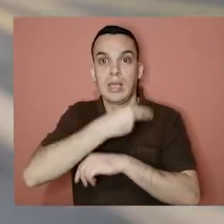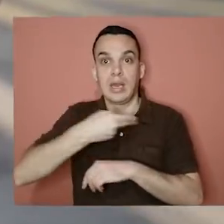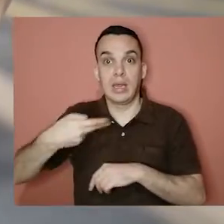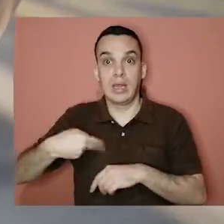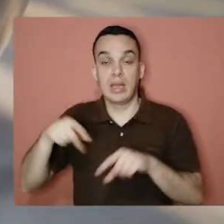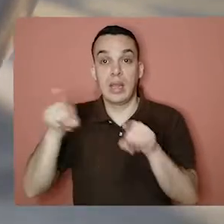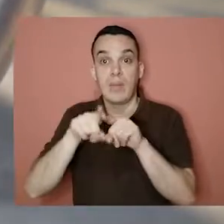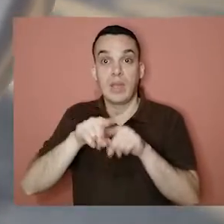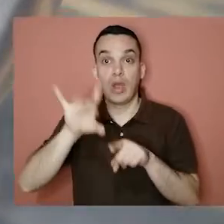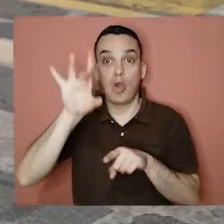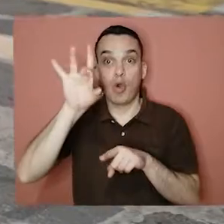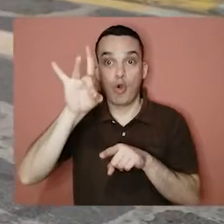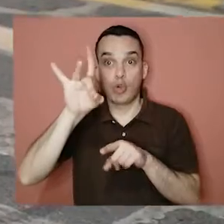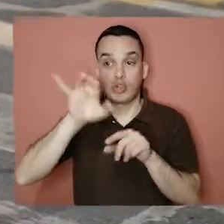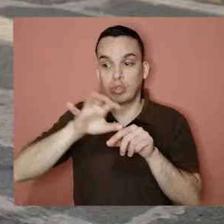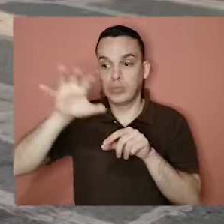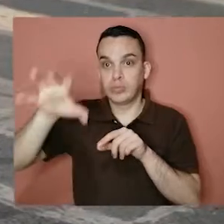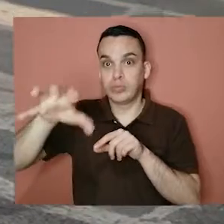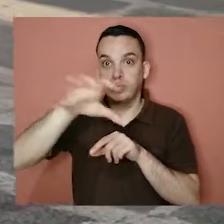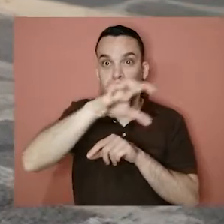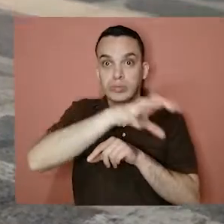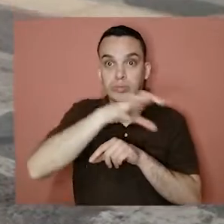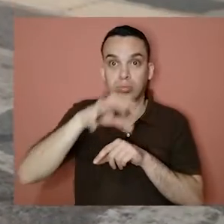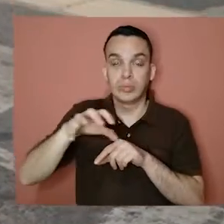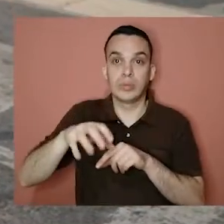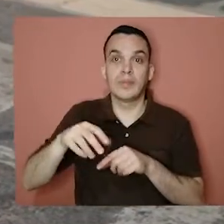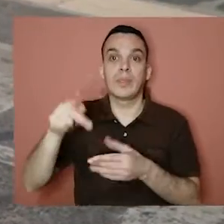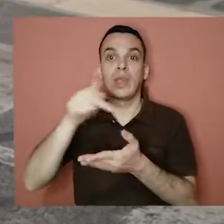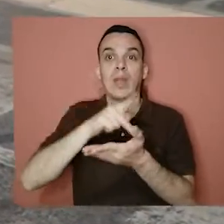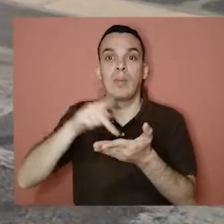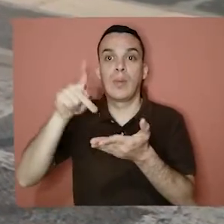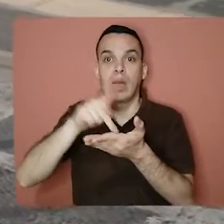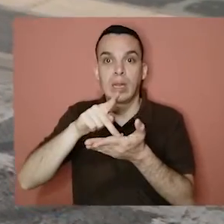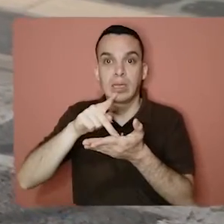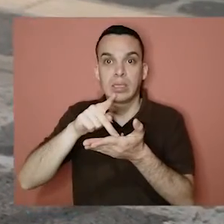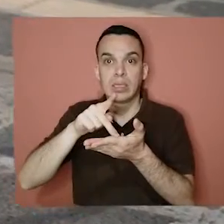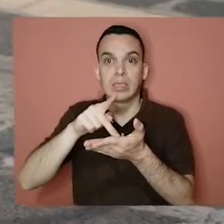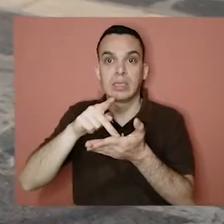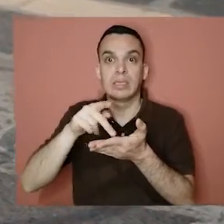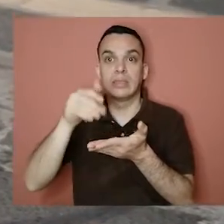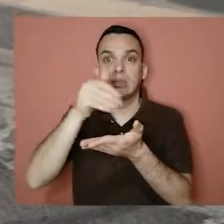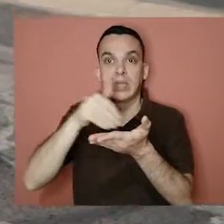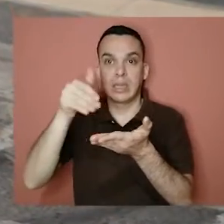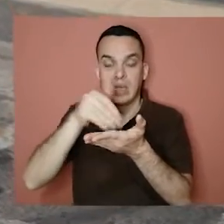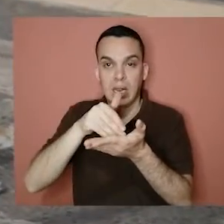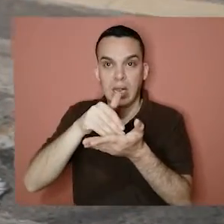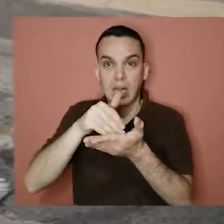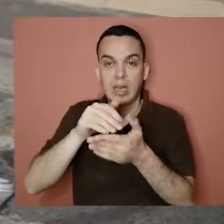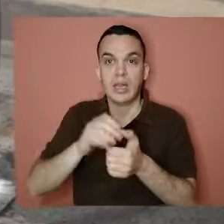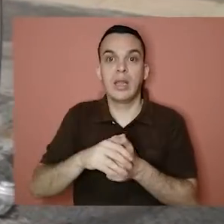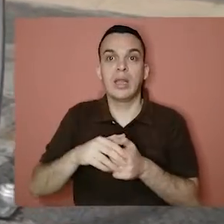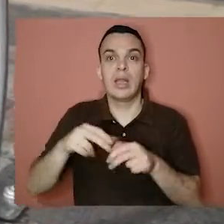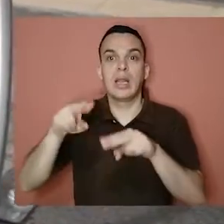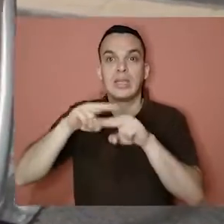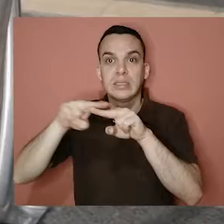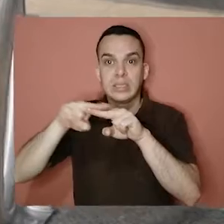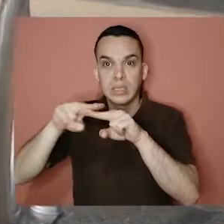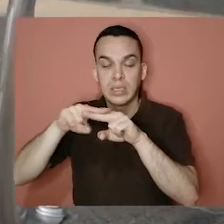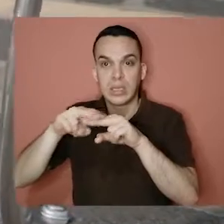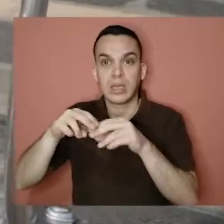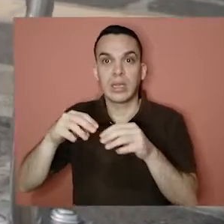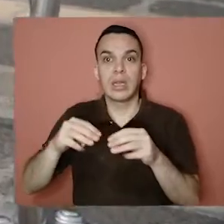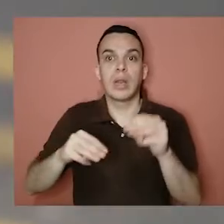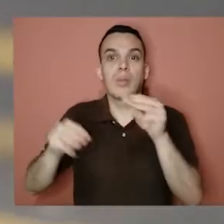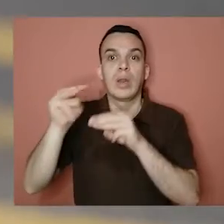y a conocer también por acá. Ahora bien, tenemos instalados 8 cicloparqueos. ¿Cuáles son esos 8? Bueno, tenemos en el Parque Central, en el Parque